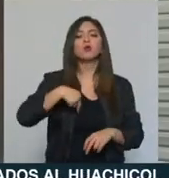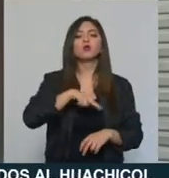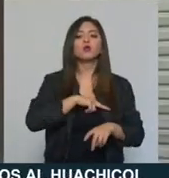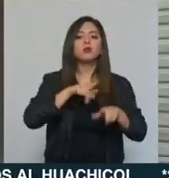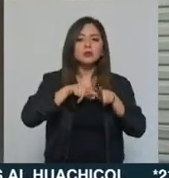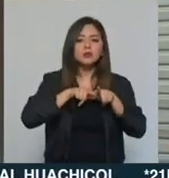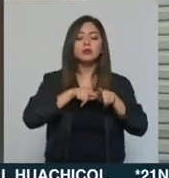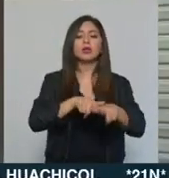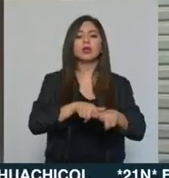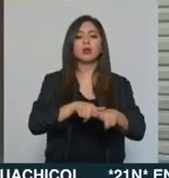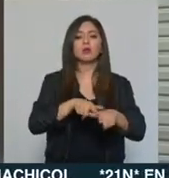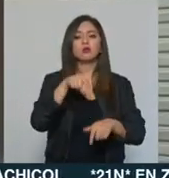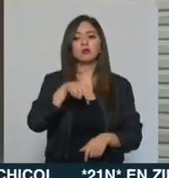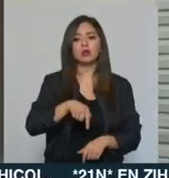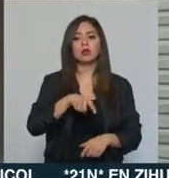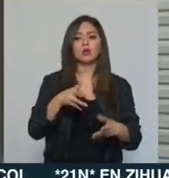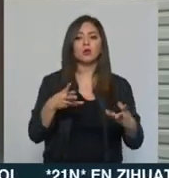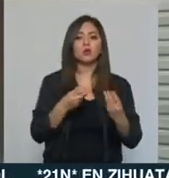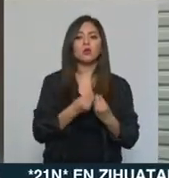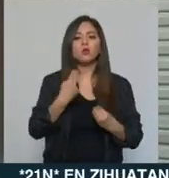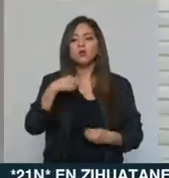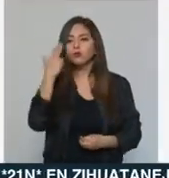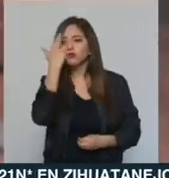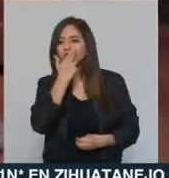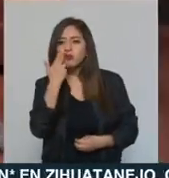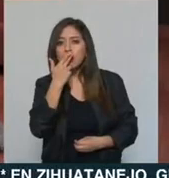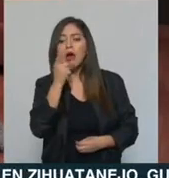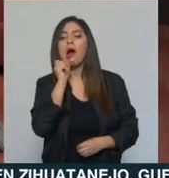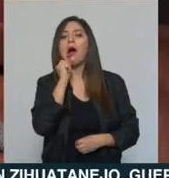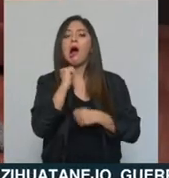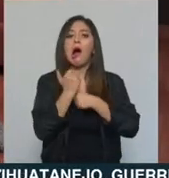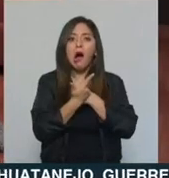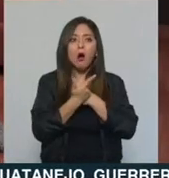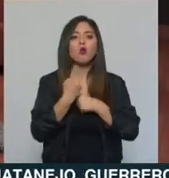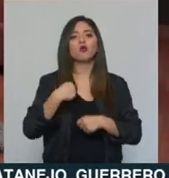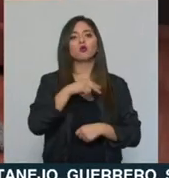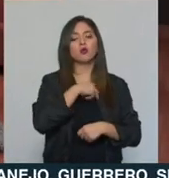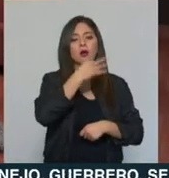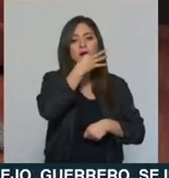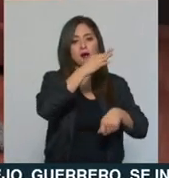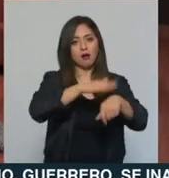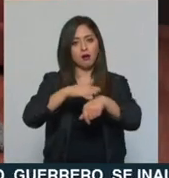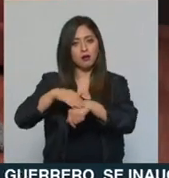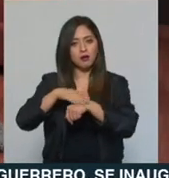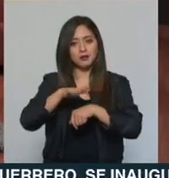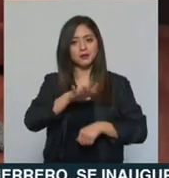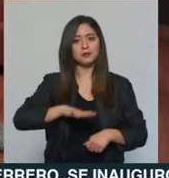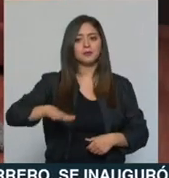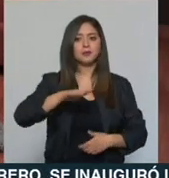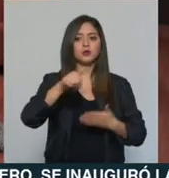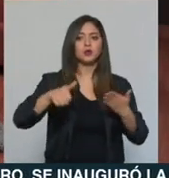continuaremos aquí, Enrique, al pendiente para informarles de manera puntual lo que ocurre en la